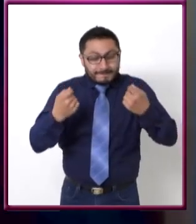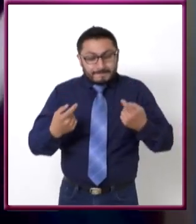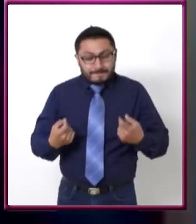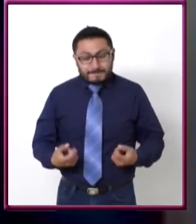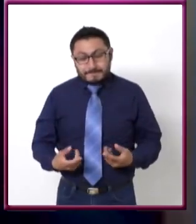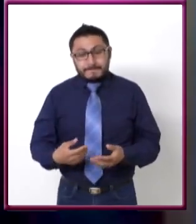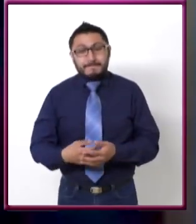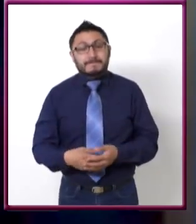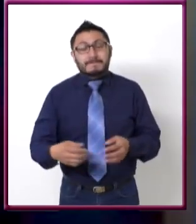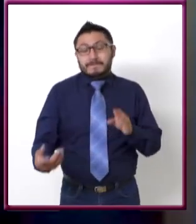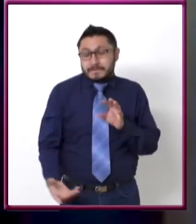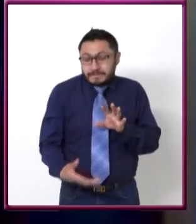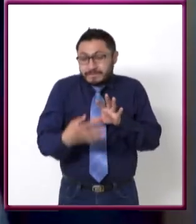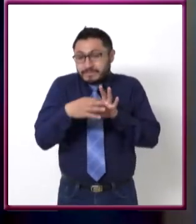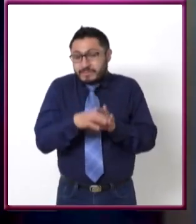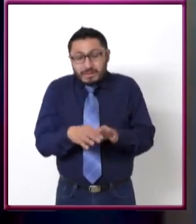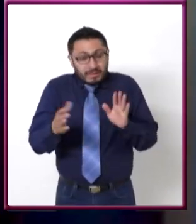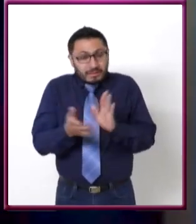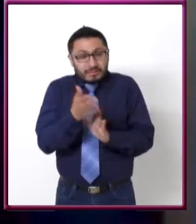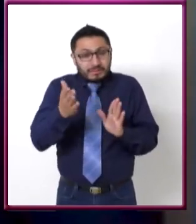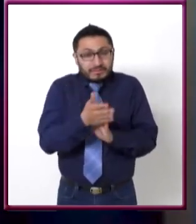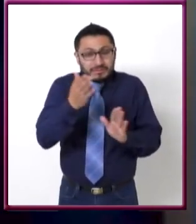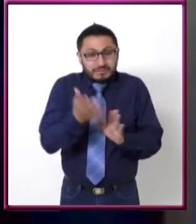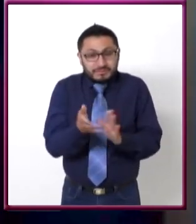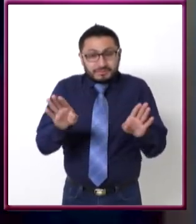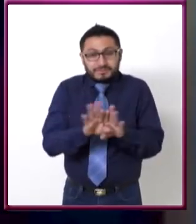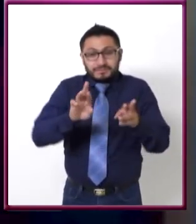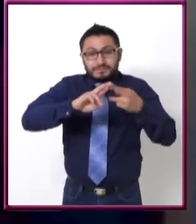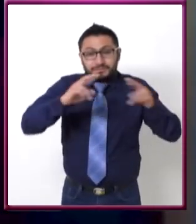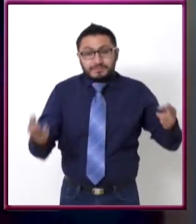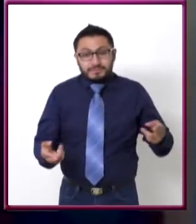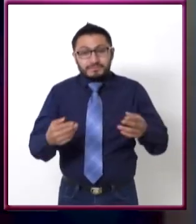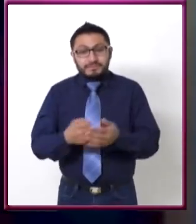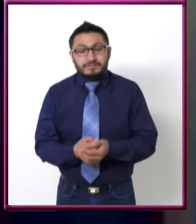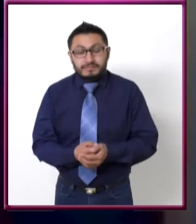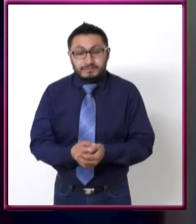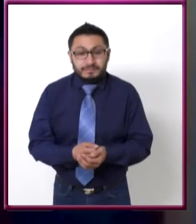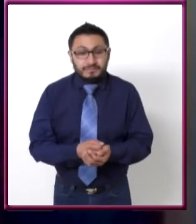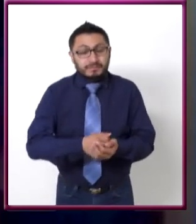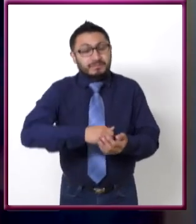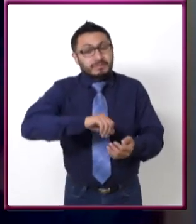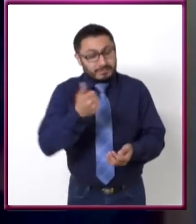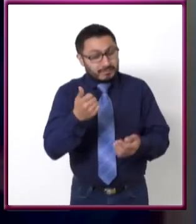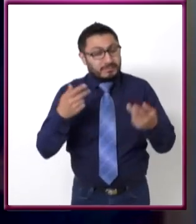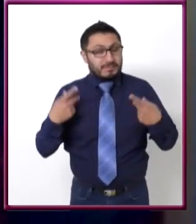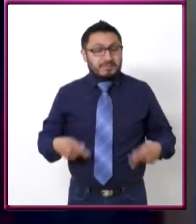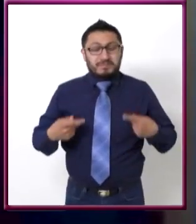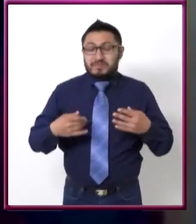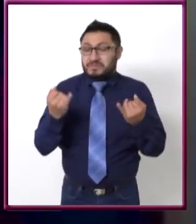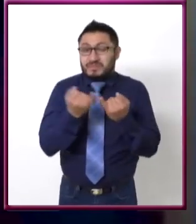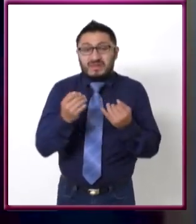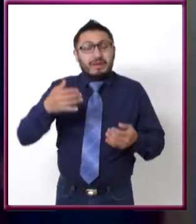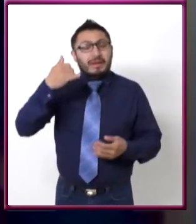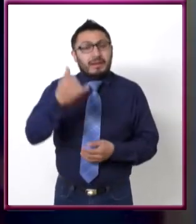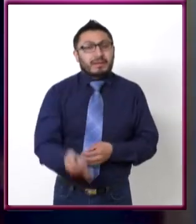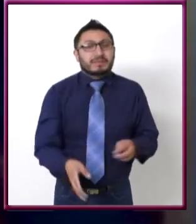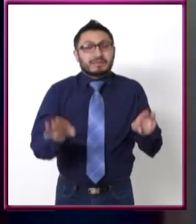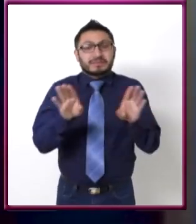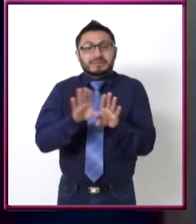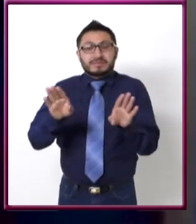autorregularnos, vincularnos o construir relaciones nutricias con otros